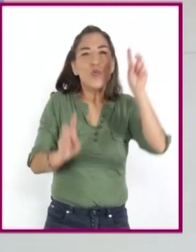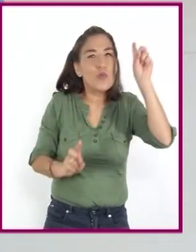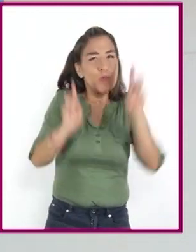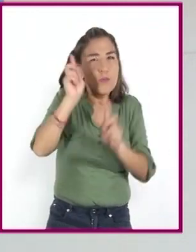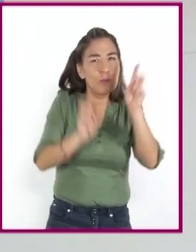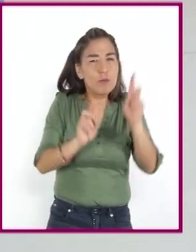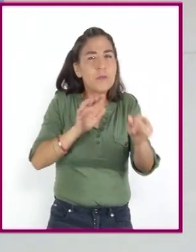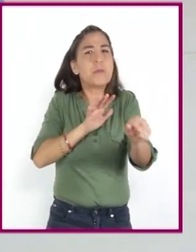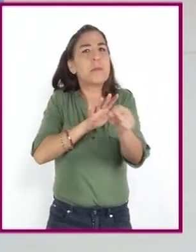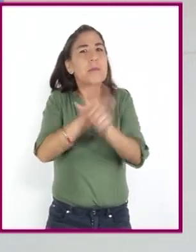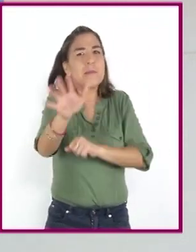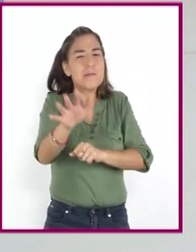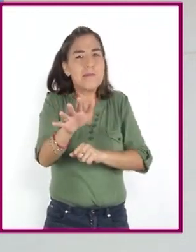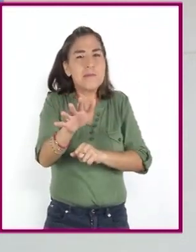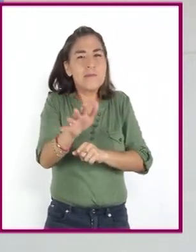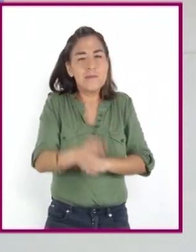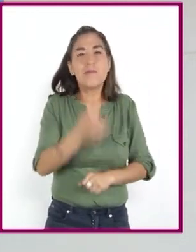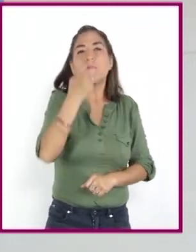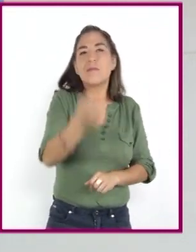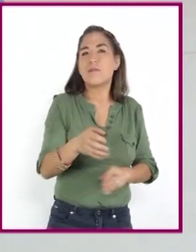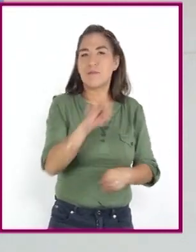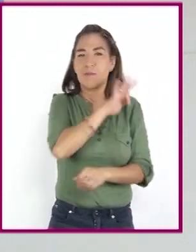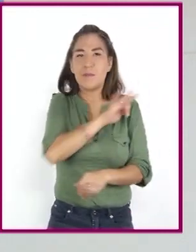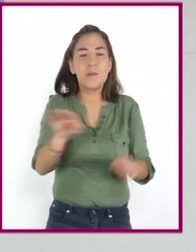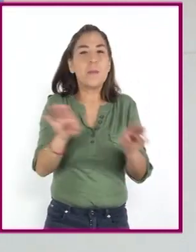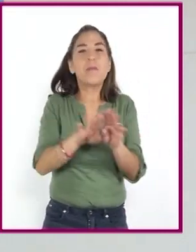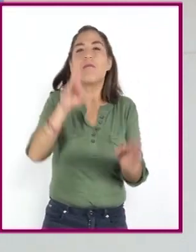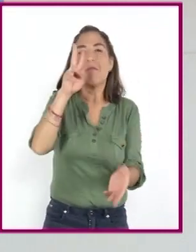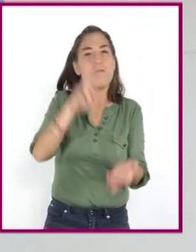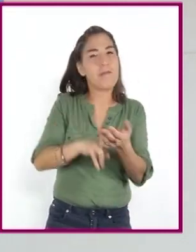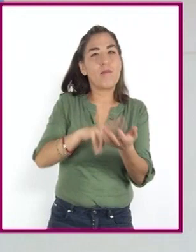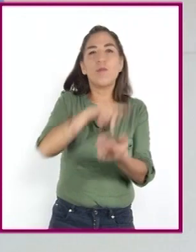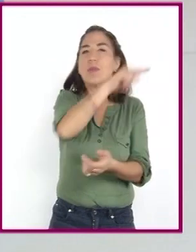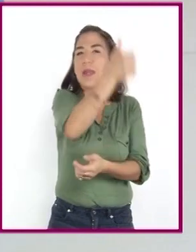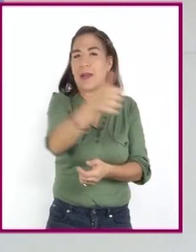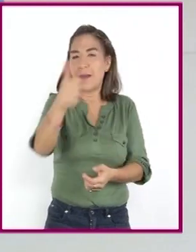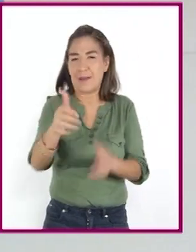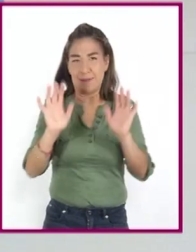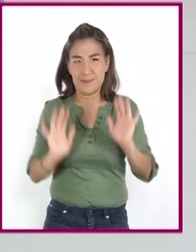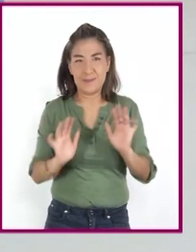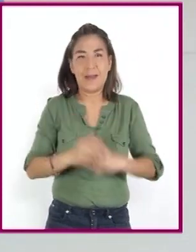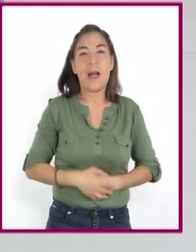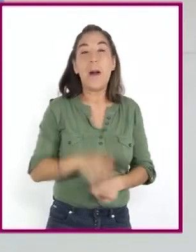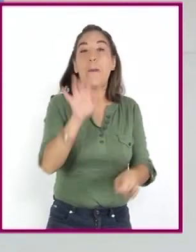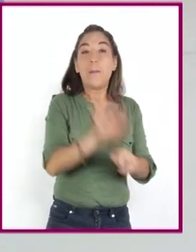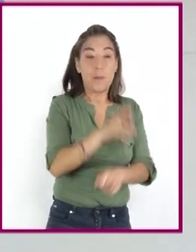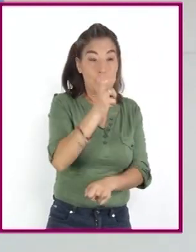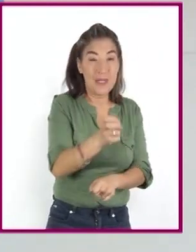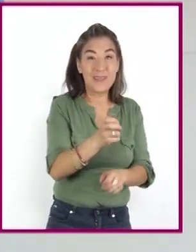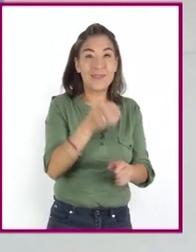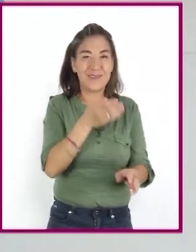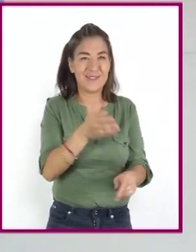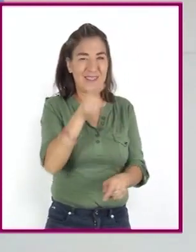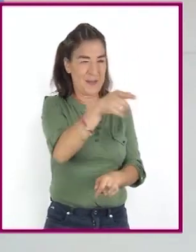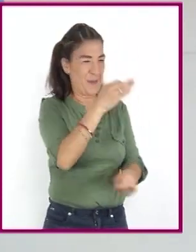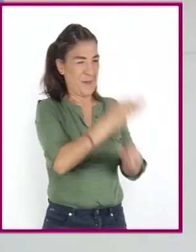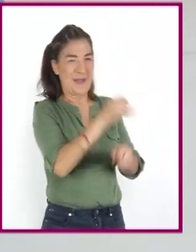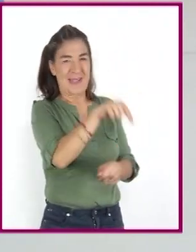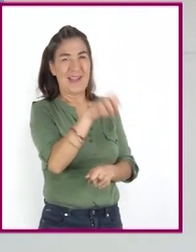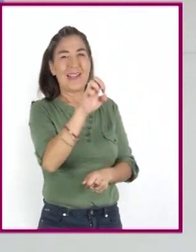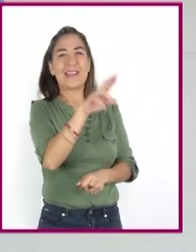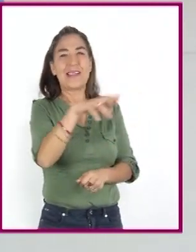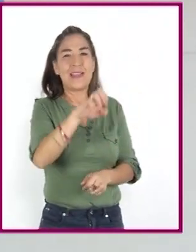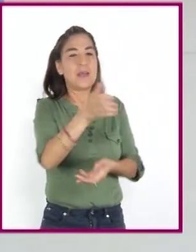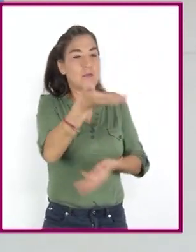es decir, solo puede adquirir ciertos valores. Por ello, en el último enunciado que nos compartió